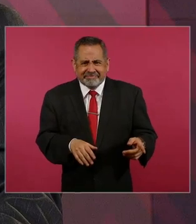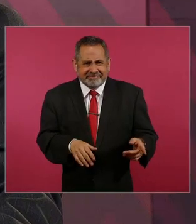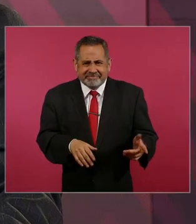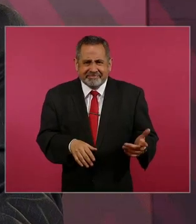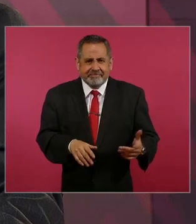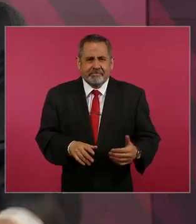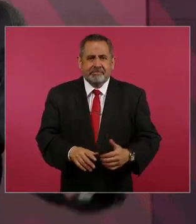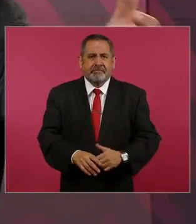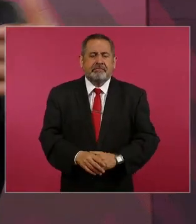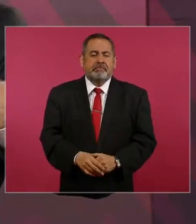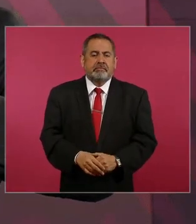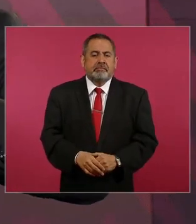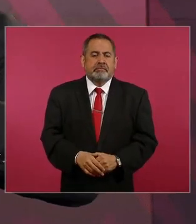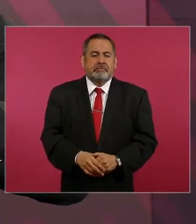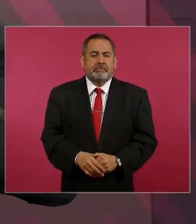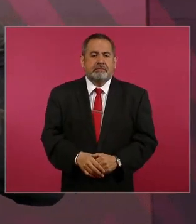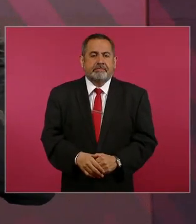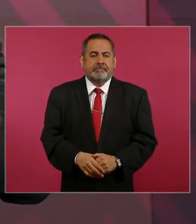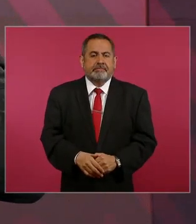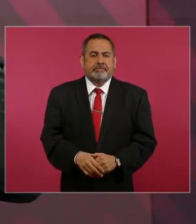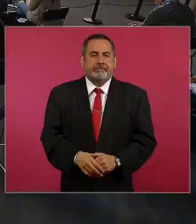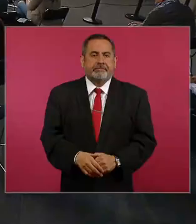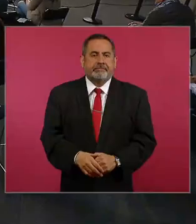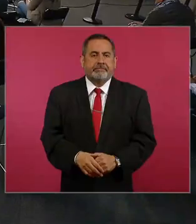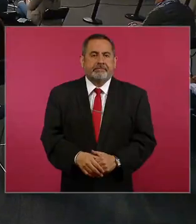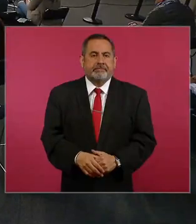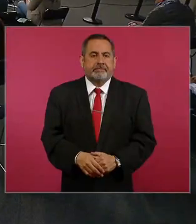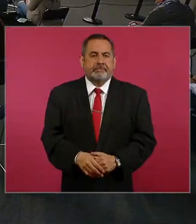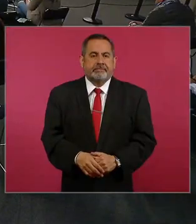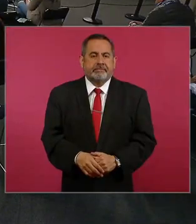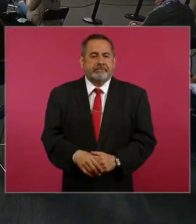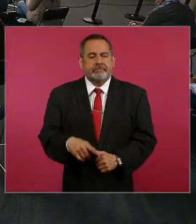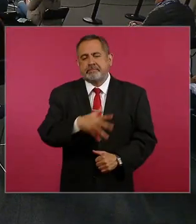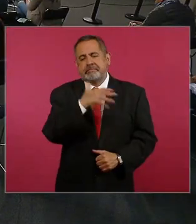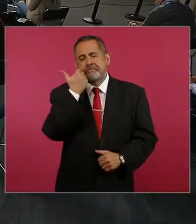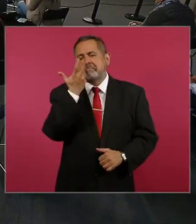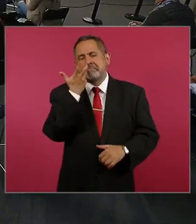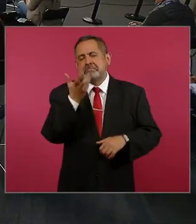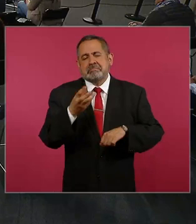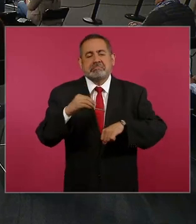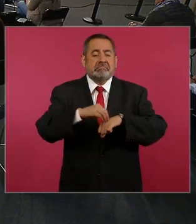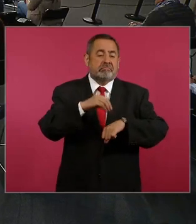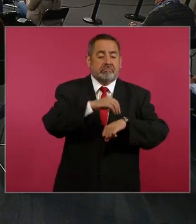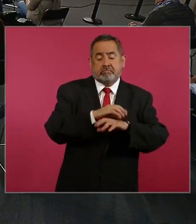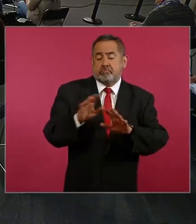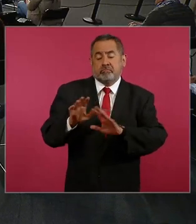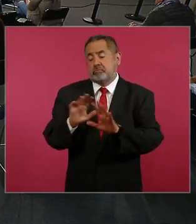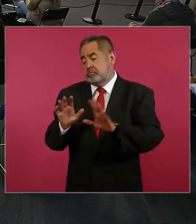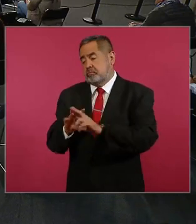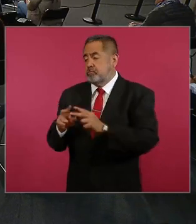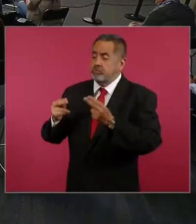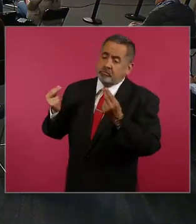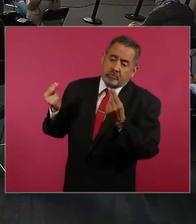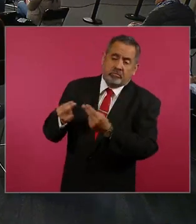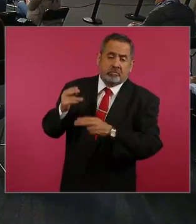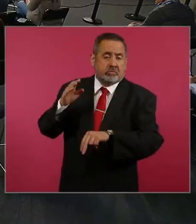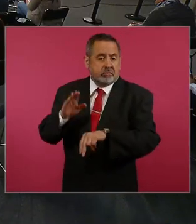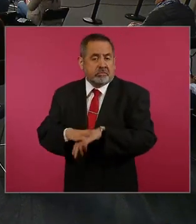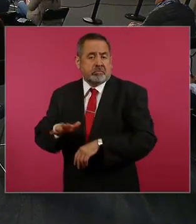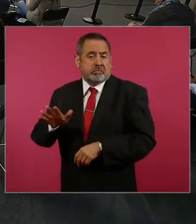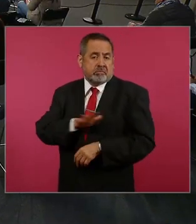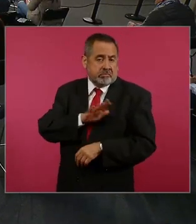con el pretexto la excusa de que se requería calidad